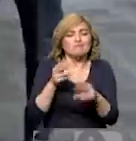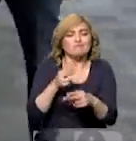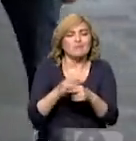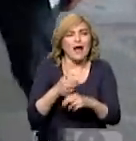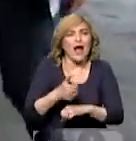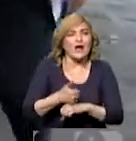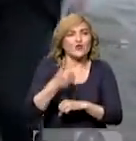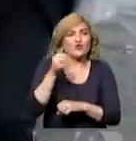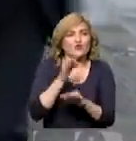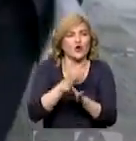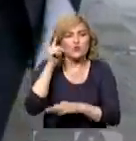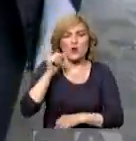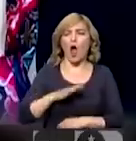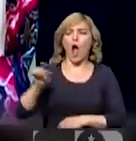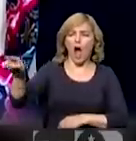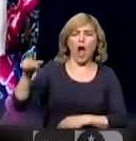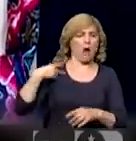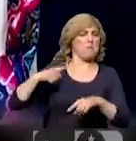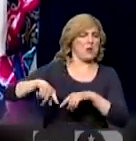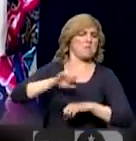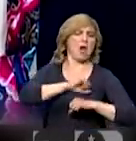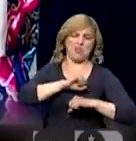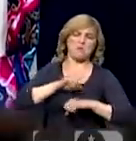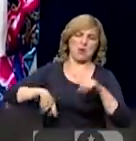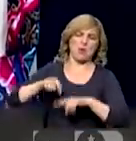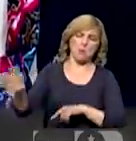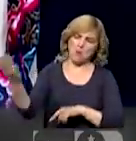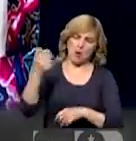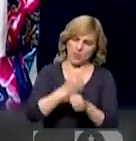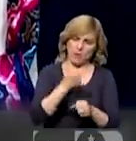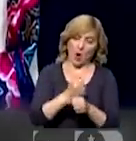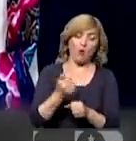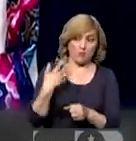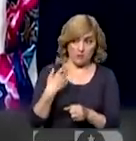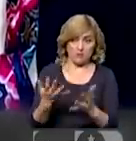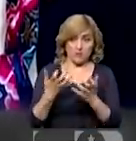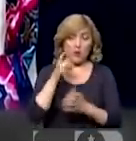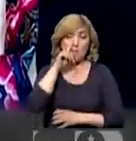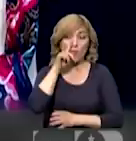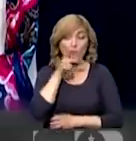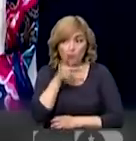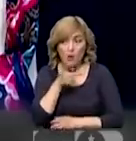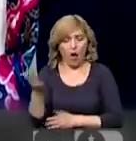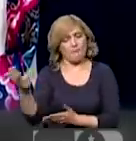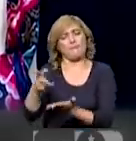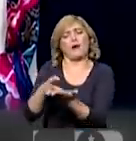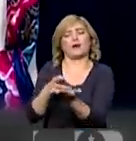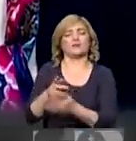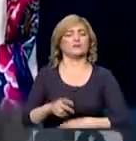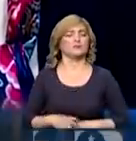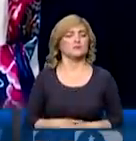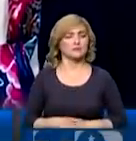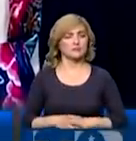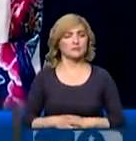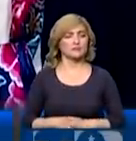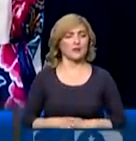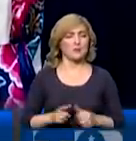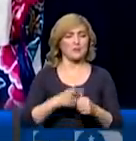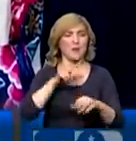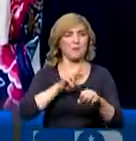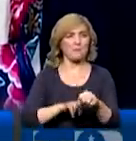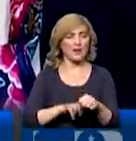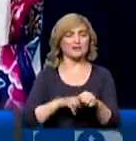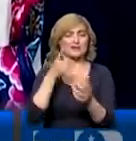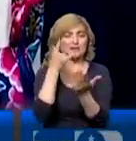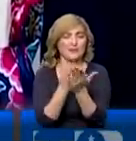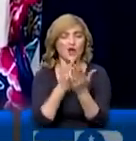altos funcionarios de gobierno. Aseguró que el tema debe ser investigado. No es la primera vez que tenemos audios,